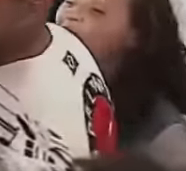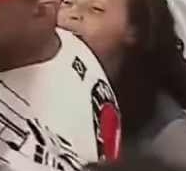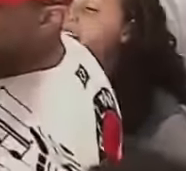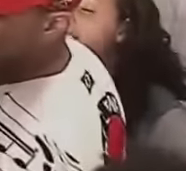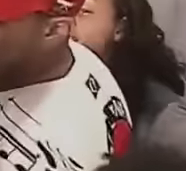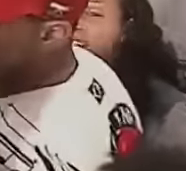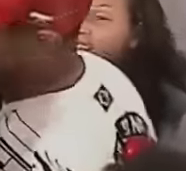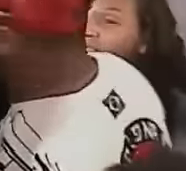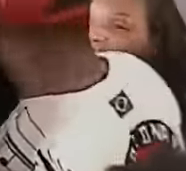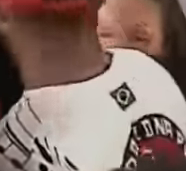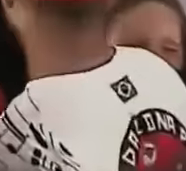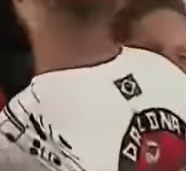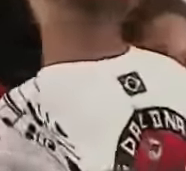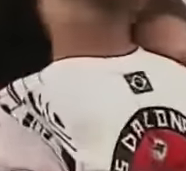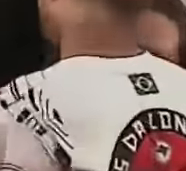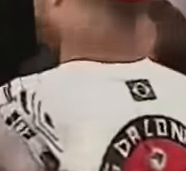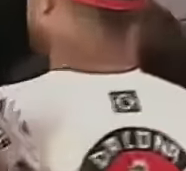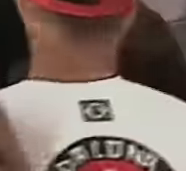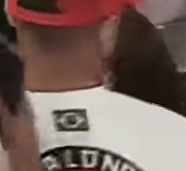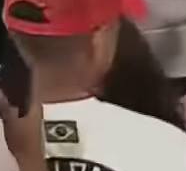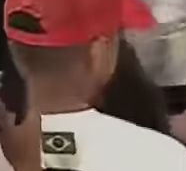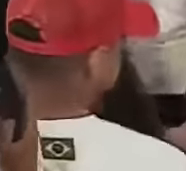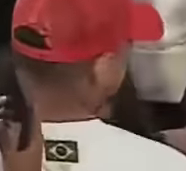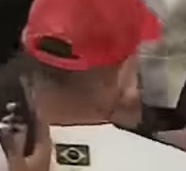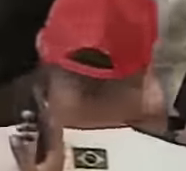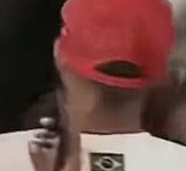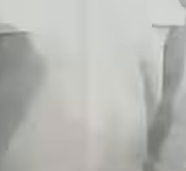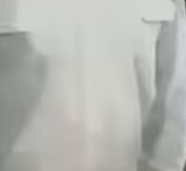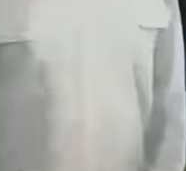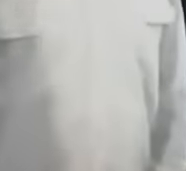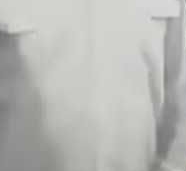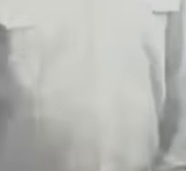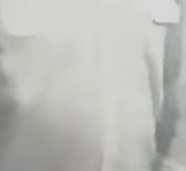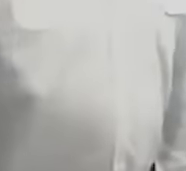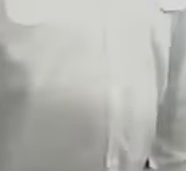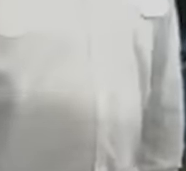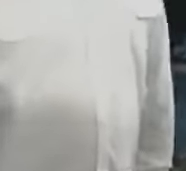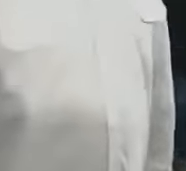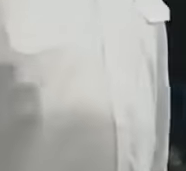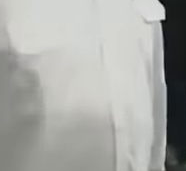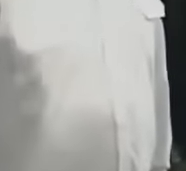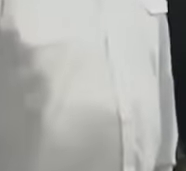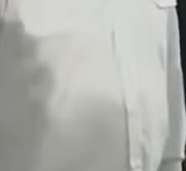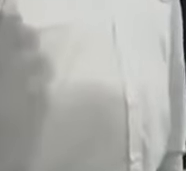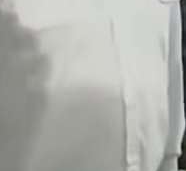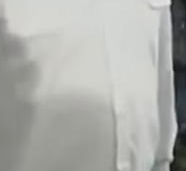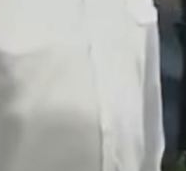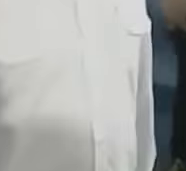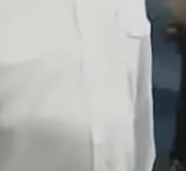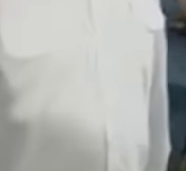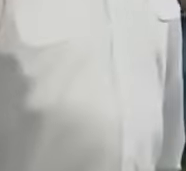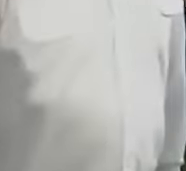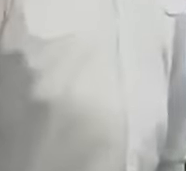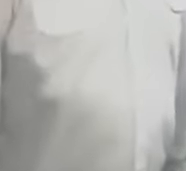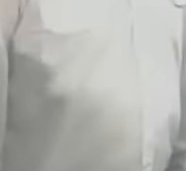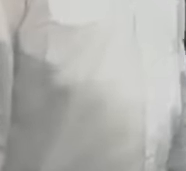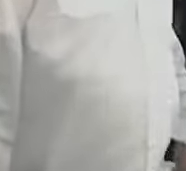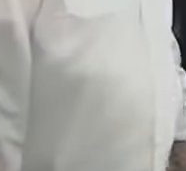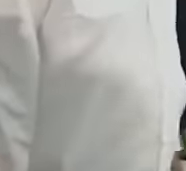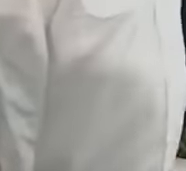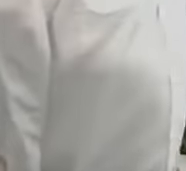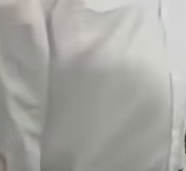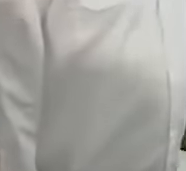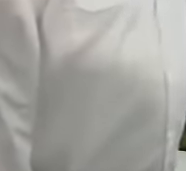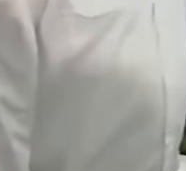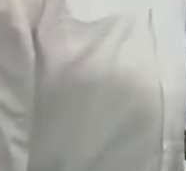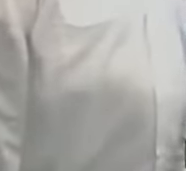jefe de Estado venezolano luego de celebrarse las elecciones el pasado 28 de julio. Sin embargo, la República Bolivariana de Venezuela se